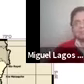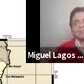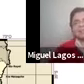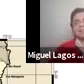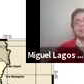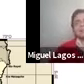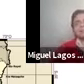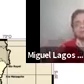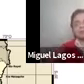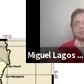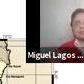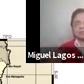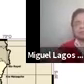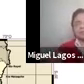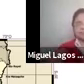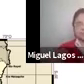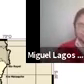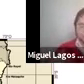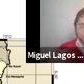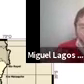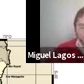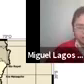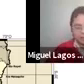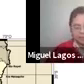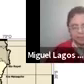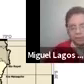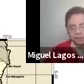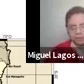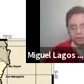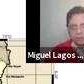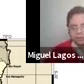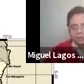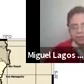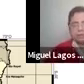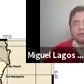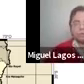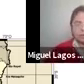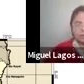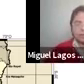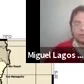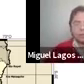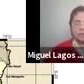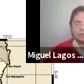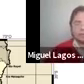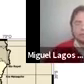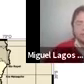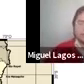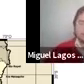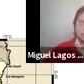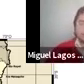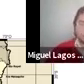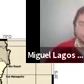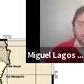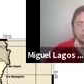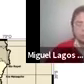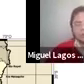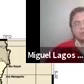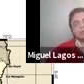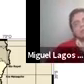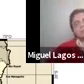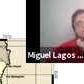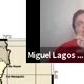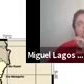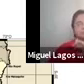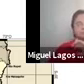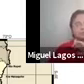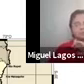entre comillas, estarían en el sur de Chile. Entonces hay personas que han tratado de evaluar la factibilidad de transportar agua